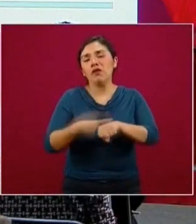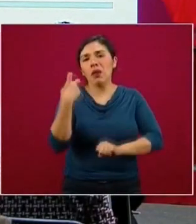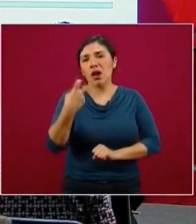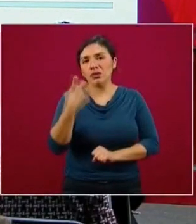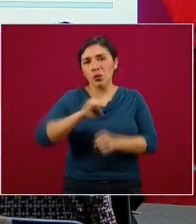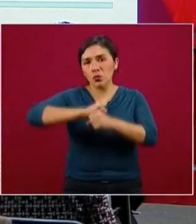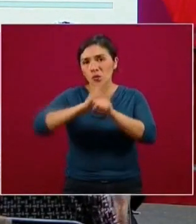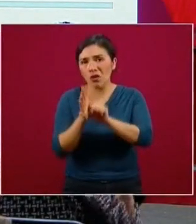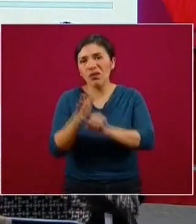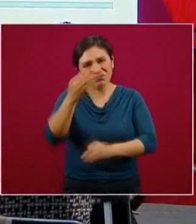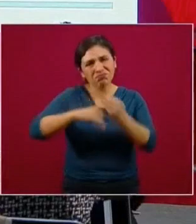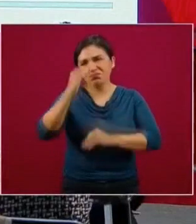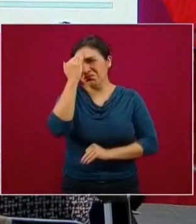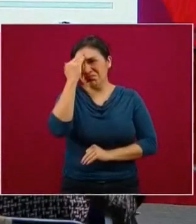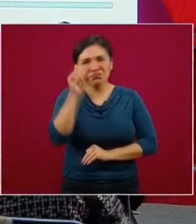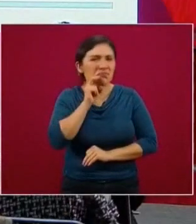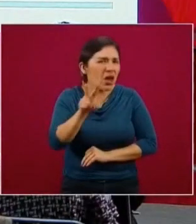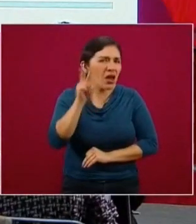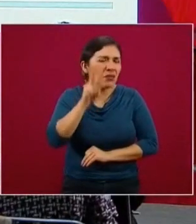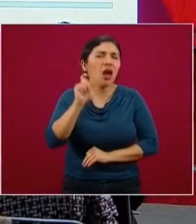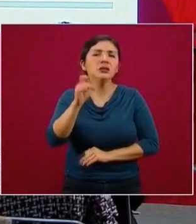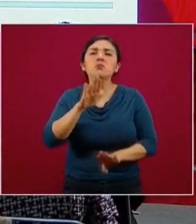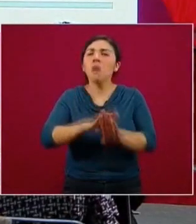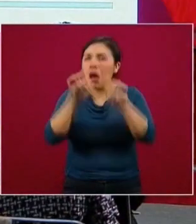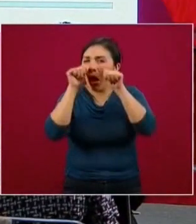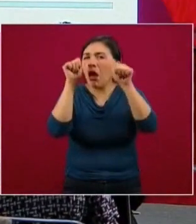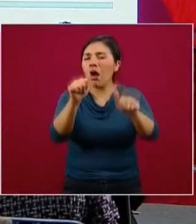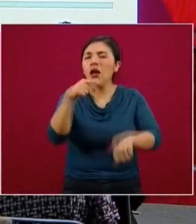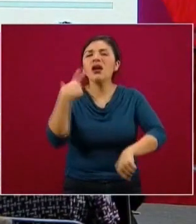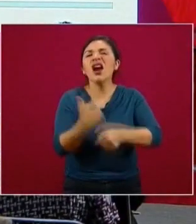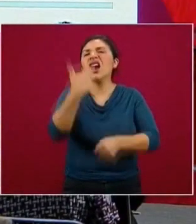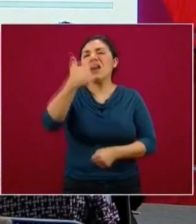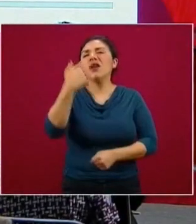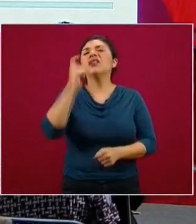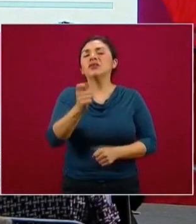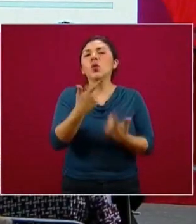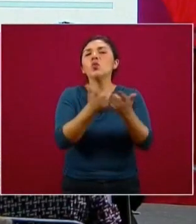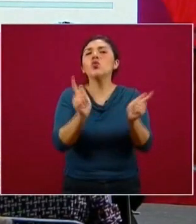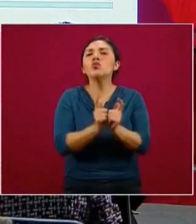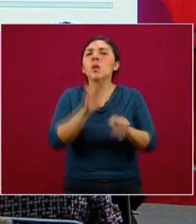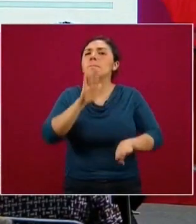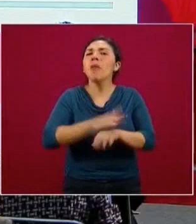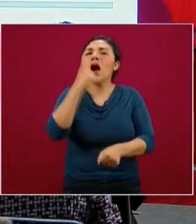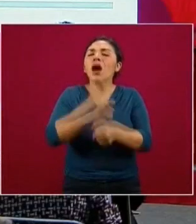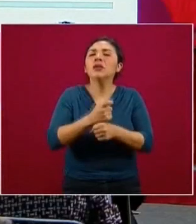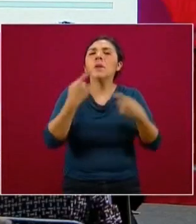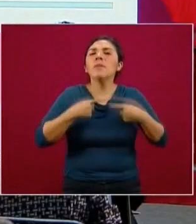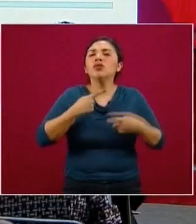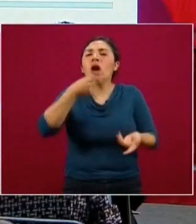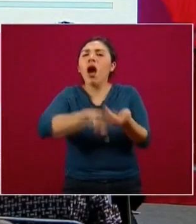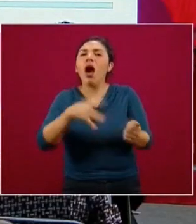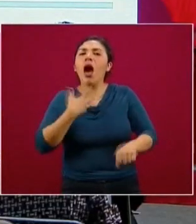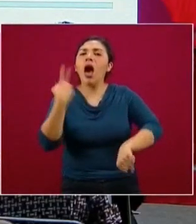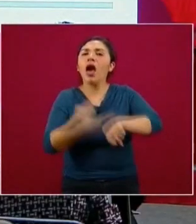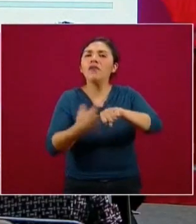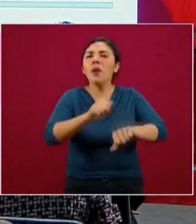enfermedad y que es y que sobre todo se enfocan y afectan a los grupos de riesgo personas vulnerables que también